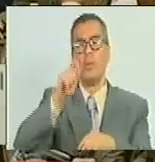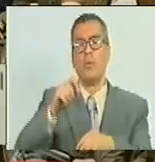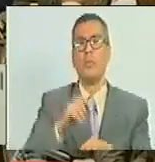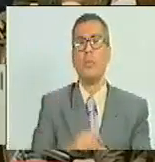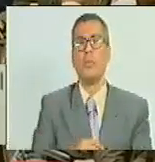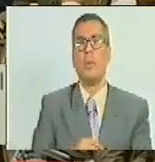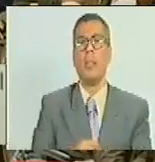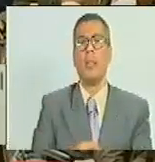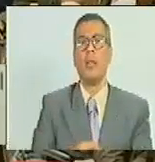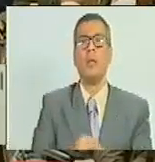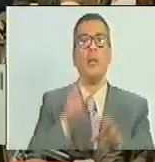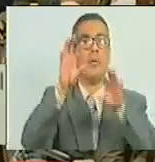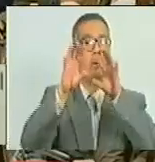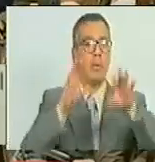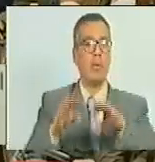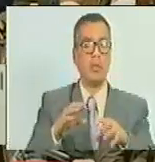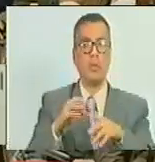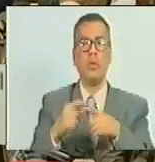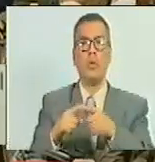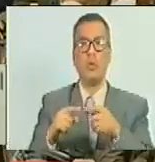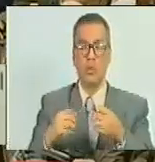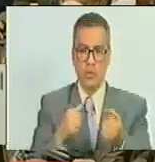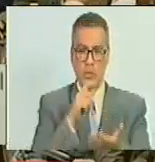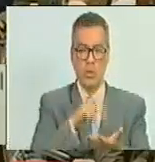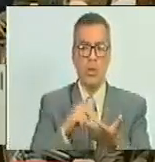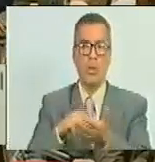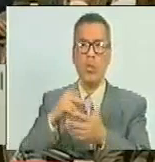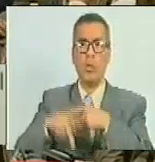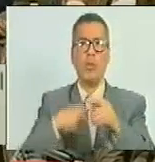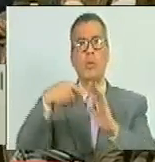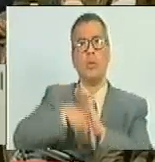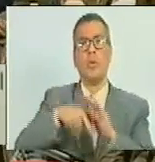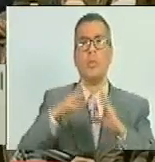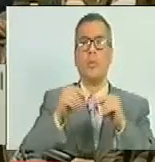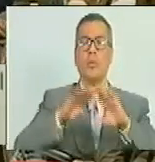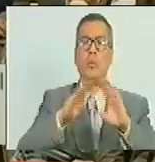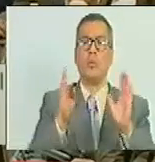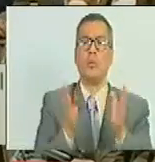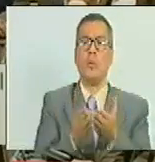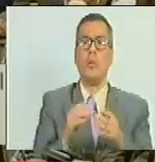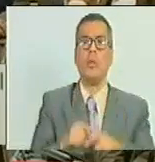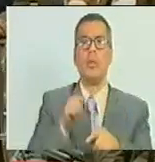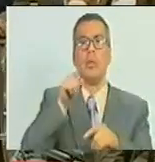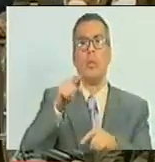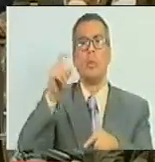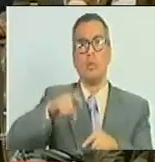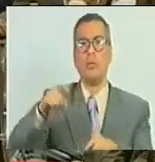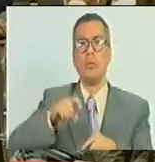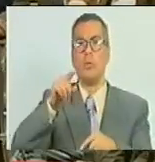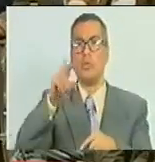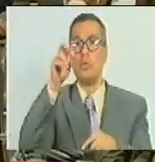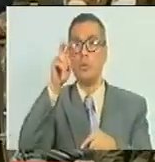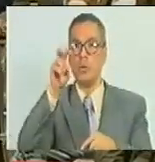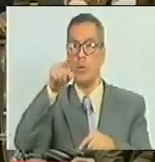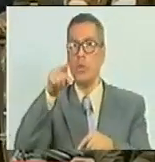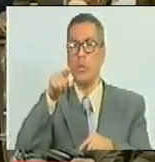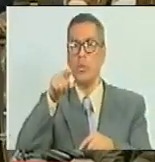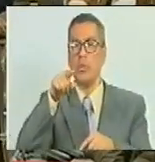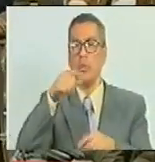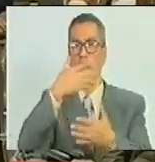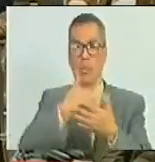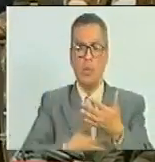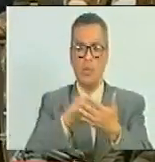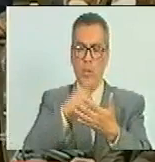que los países emergentes estamos aportando al Producto Interno Bruto mundial. En consecuencia, es necesaria